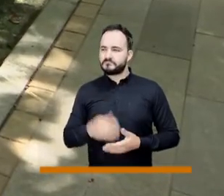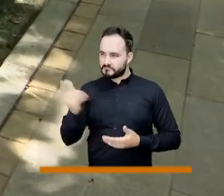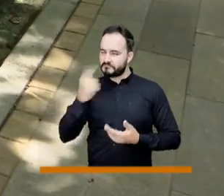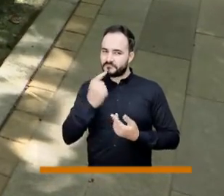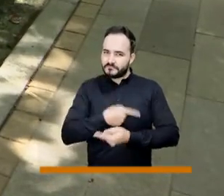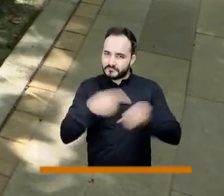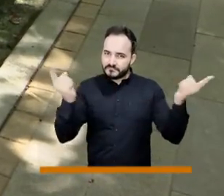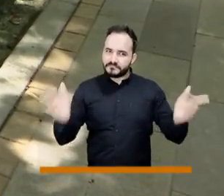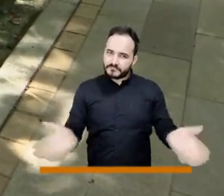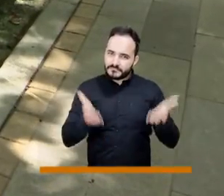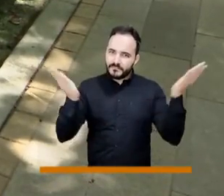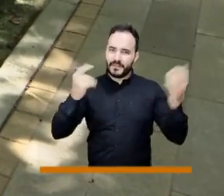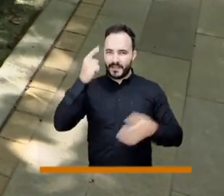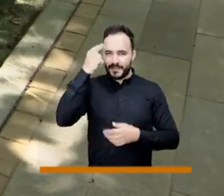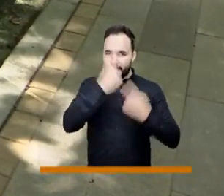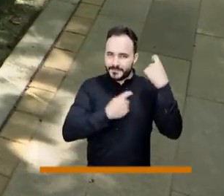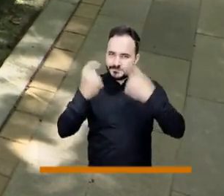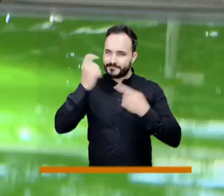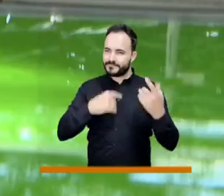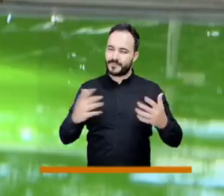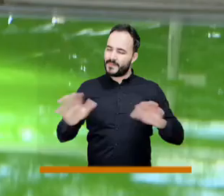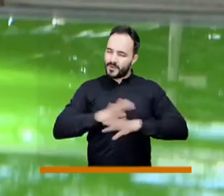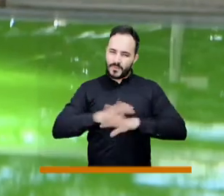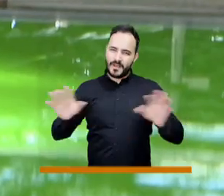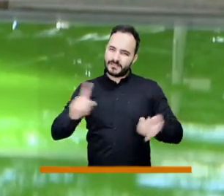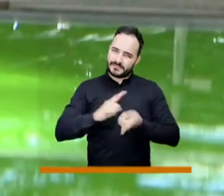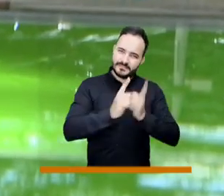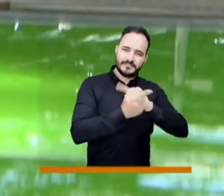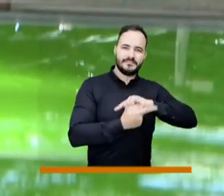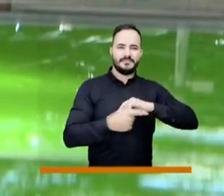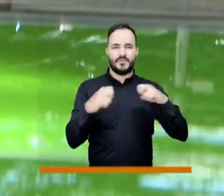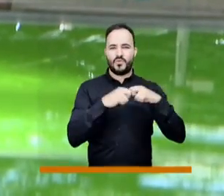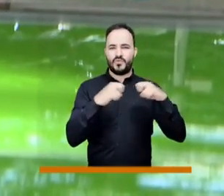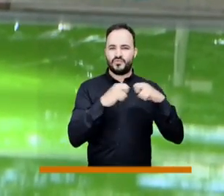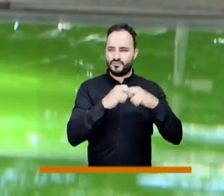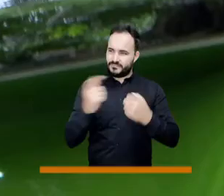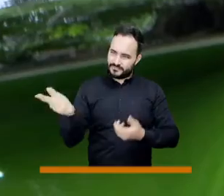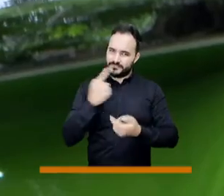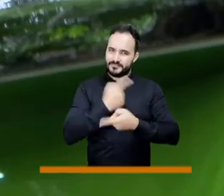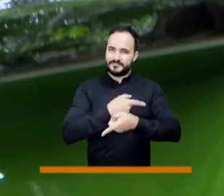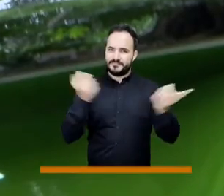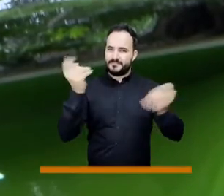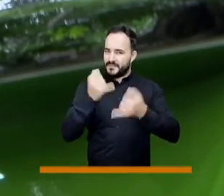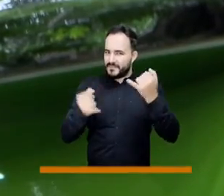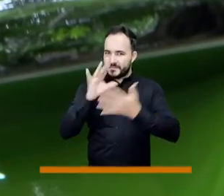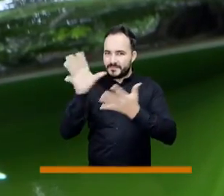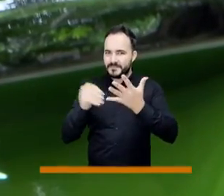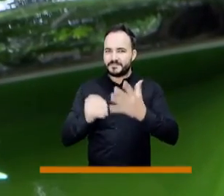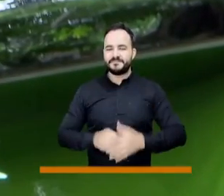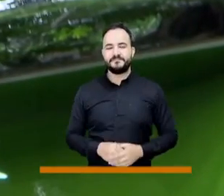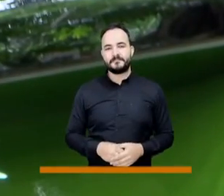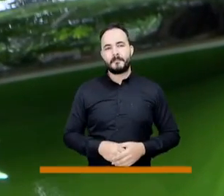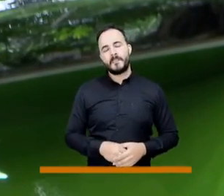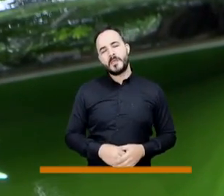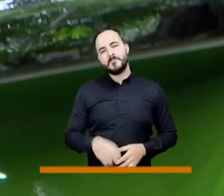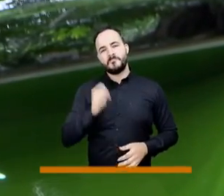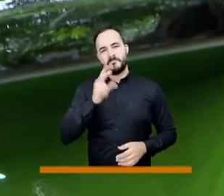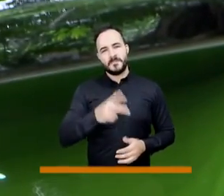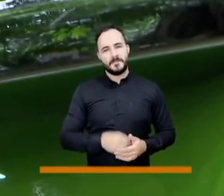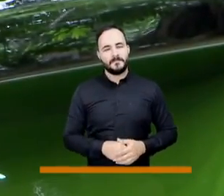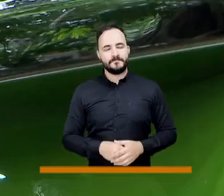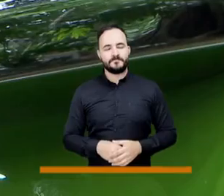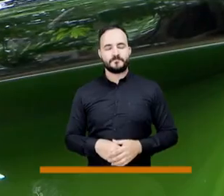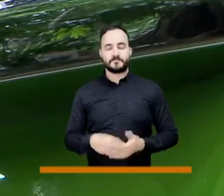doctor Ricardo, motive a muchos ciudadanos a poder hacer esa transición que también depende de cada uno de nosotros. Pues bueno,